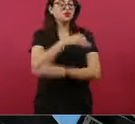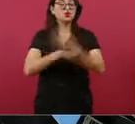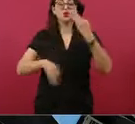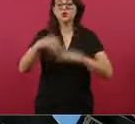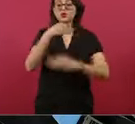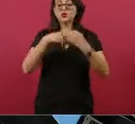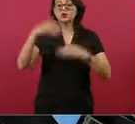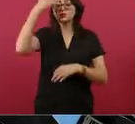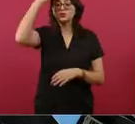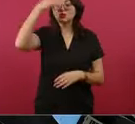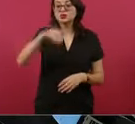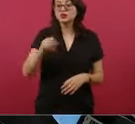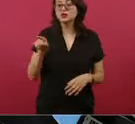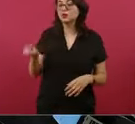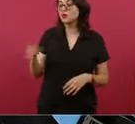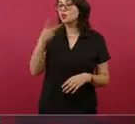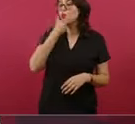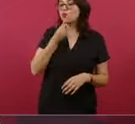es